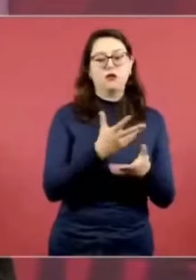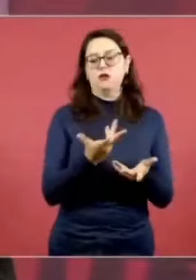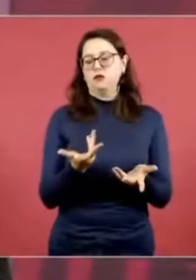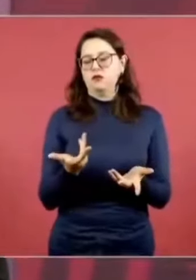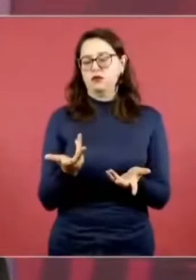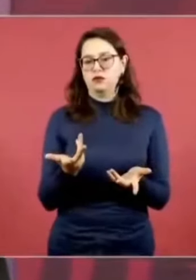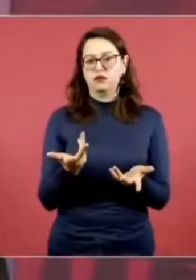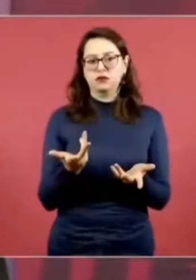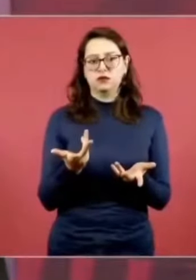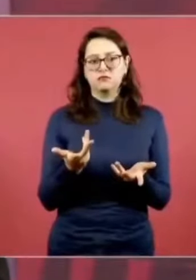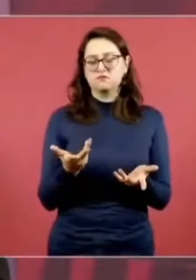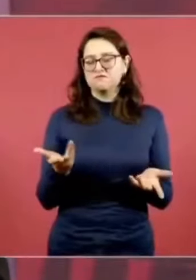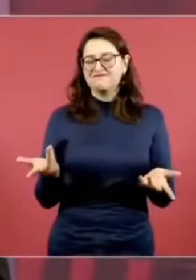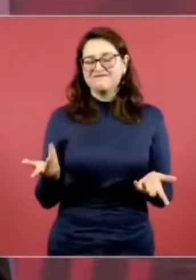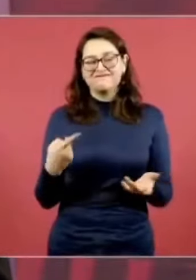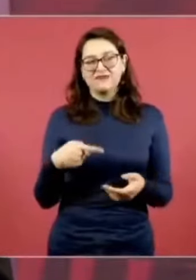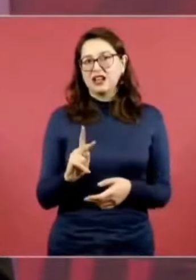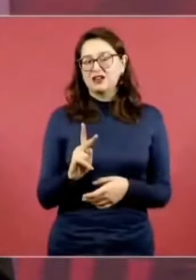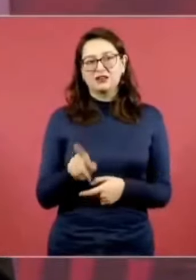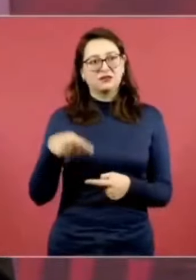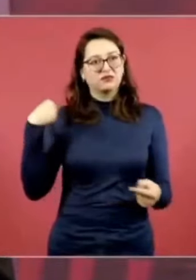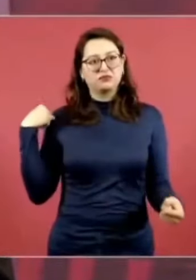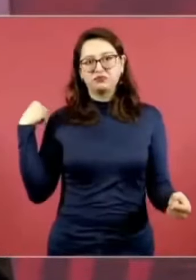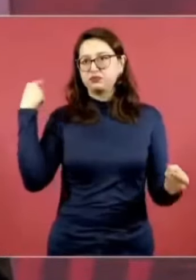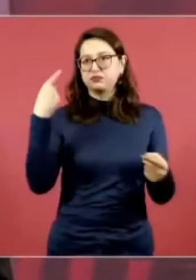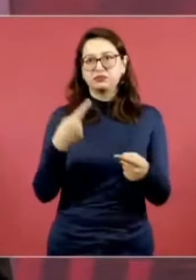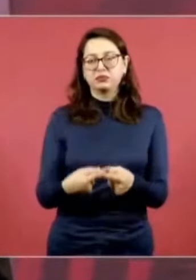Y en los últimos tiempos